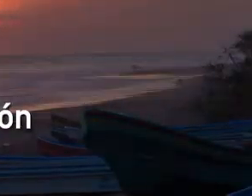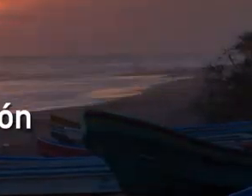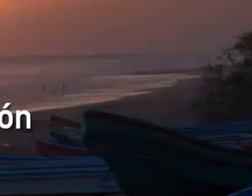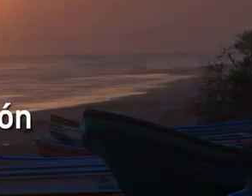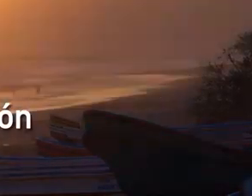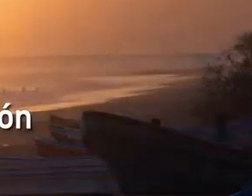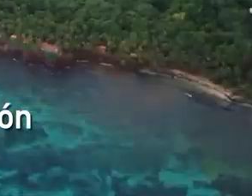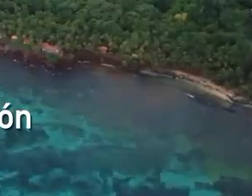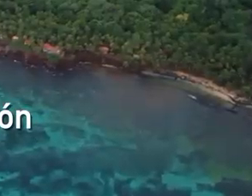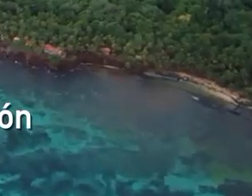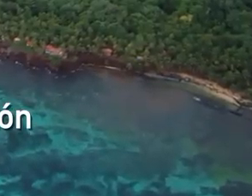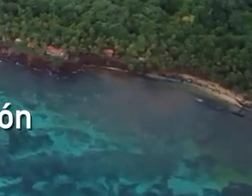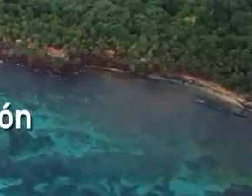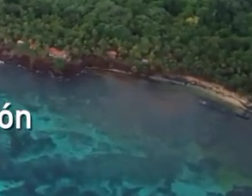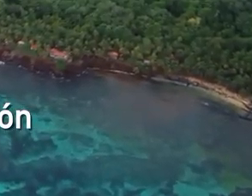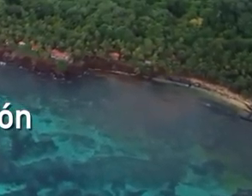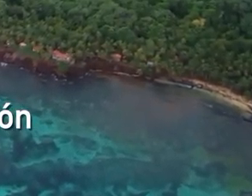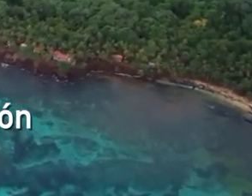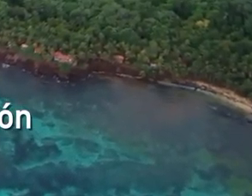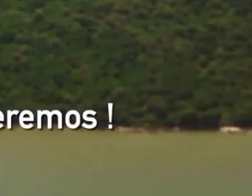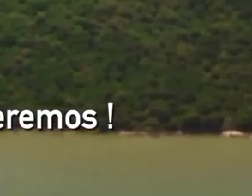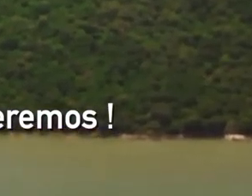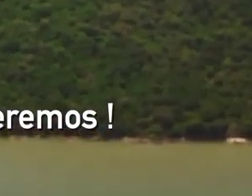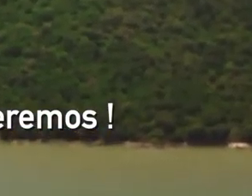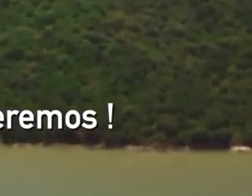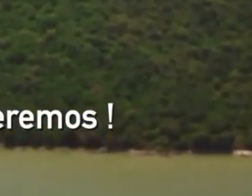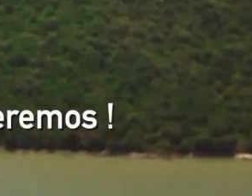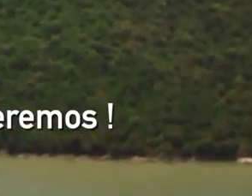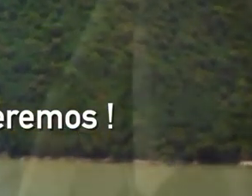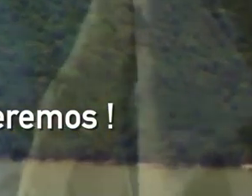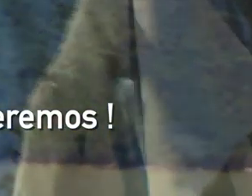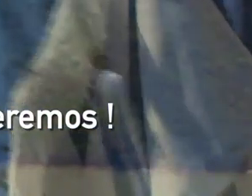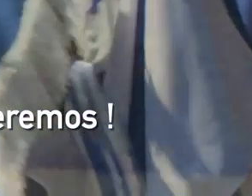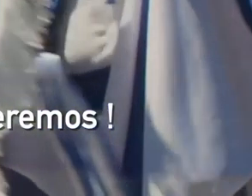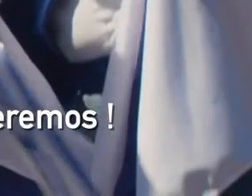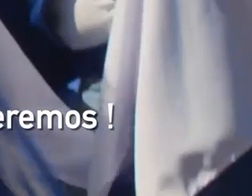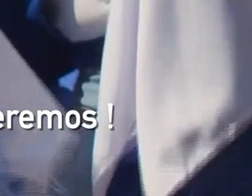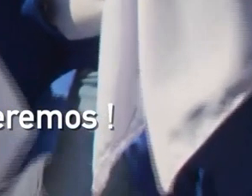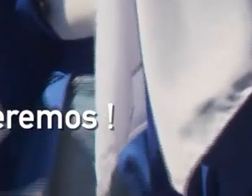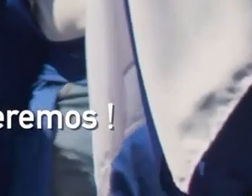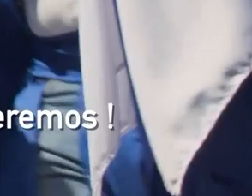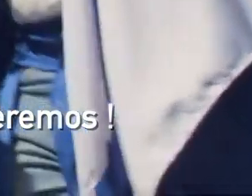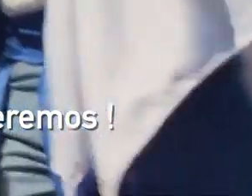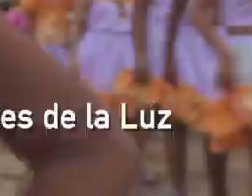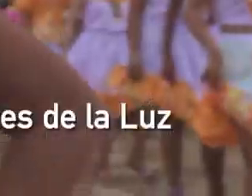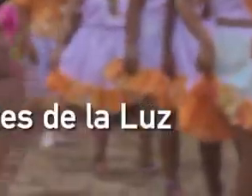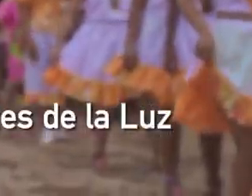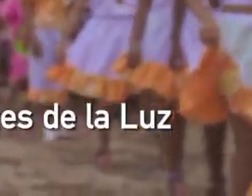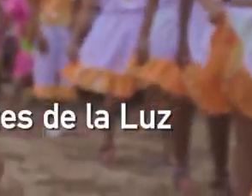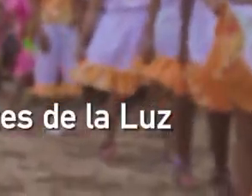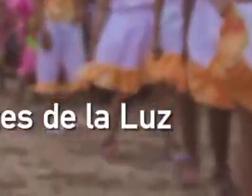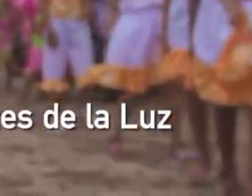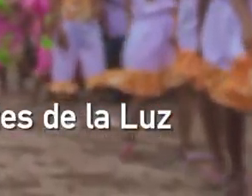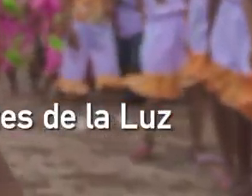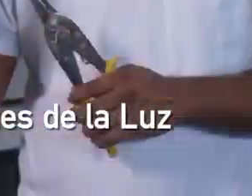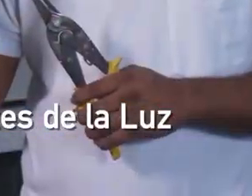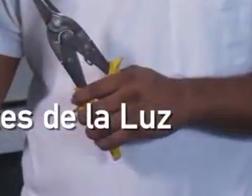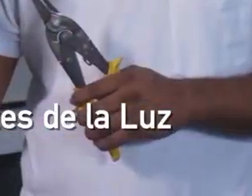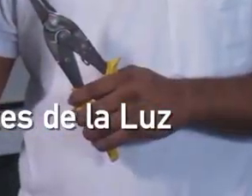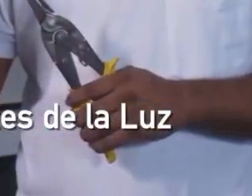nicaragua 40 revolución nicaragua linda como te queremos somos tus